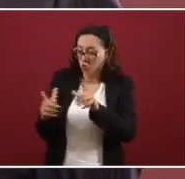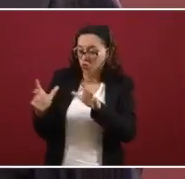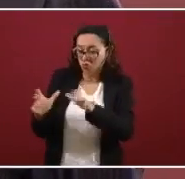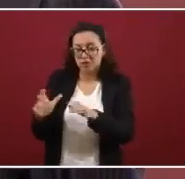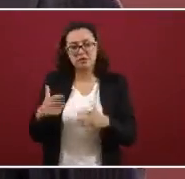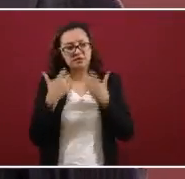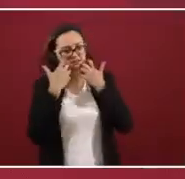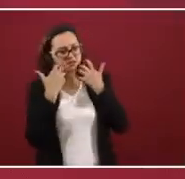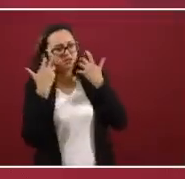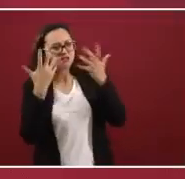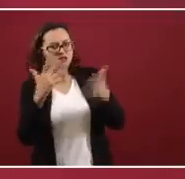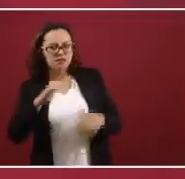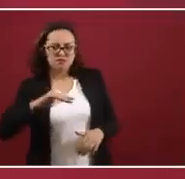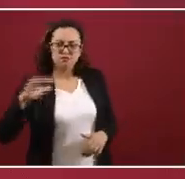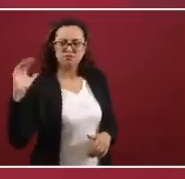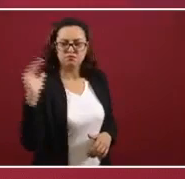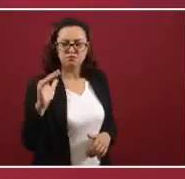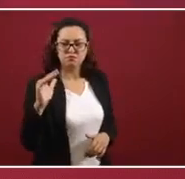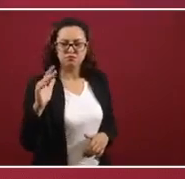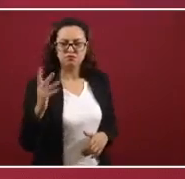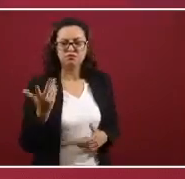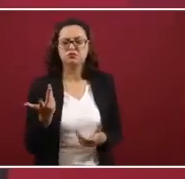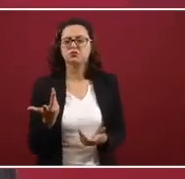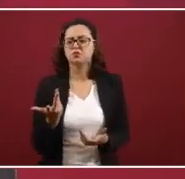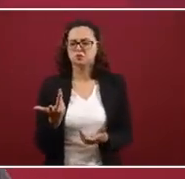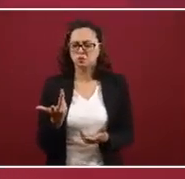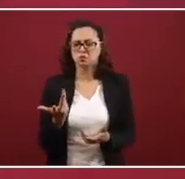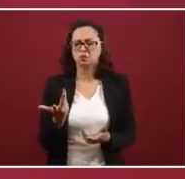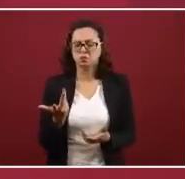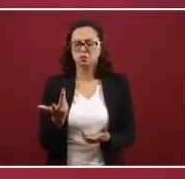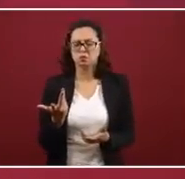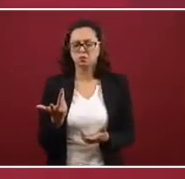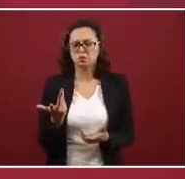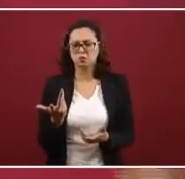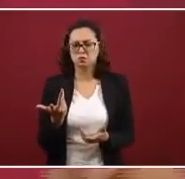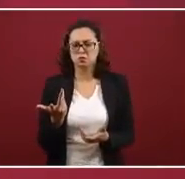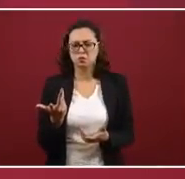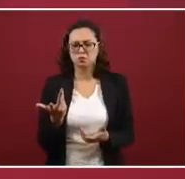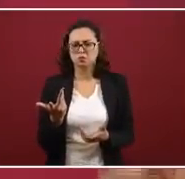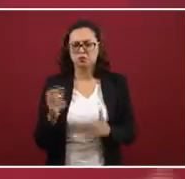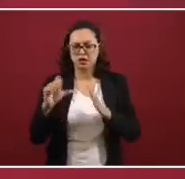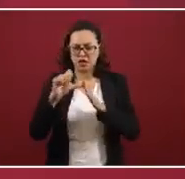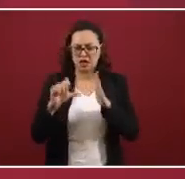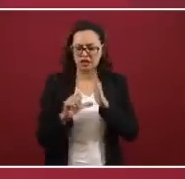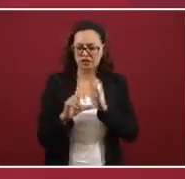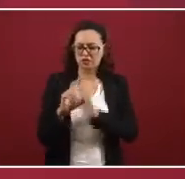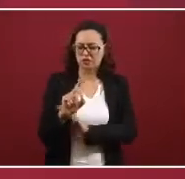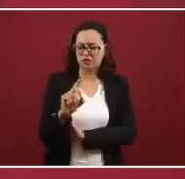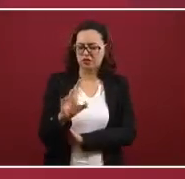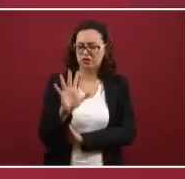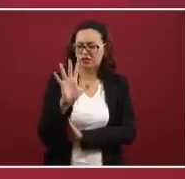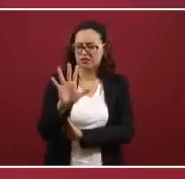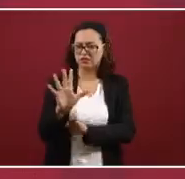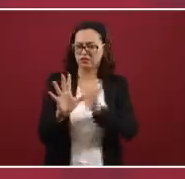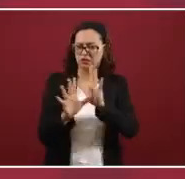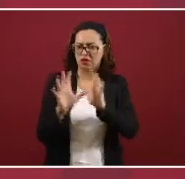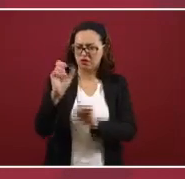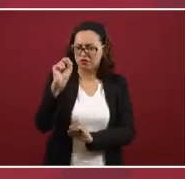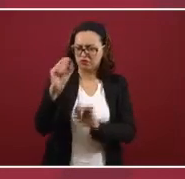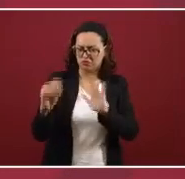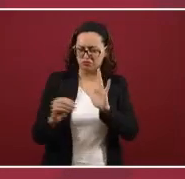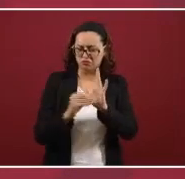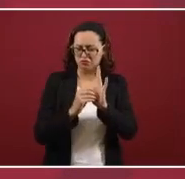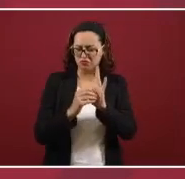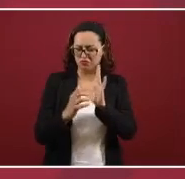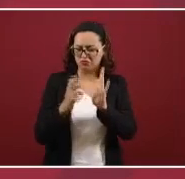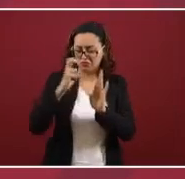población, una vez que tengamos modificado el artículo 35